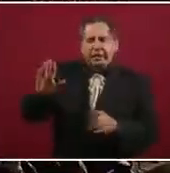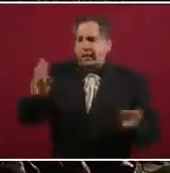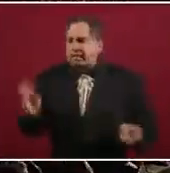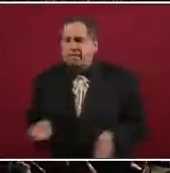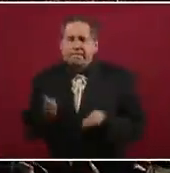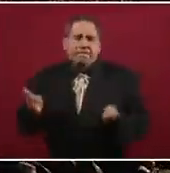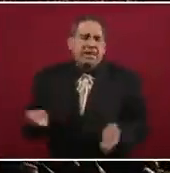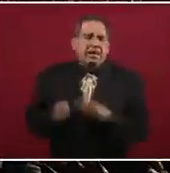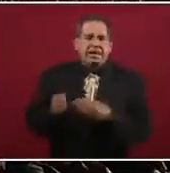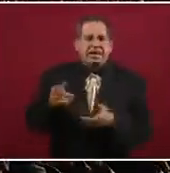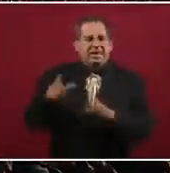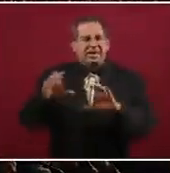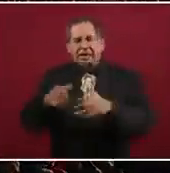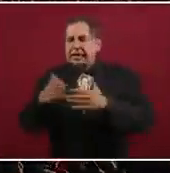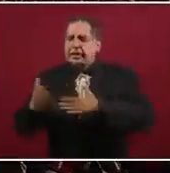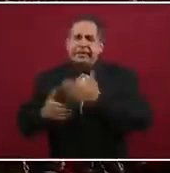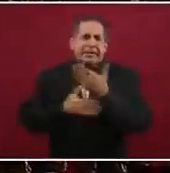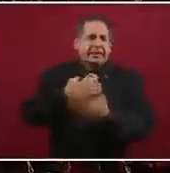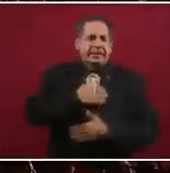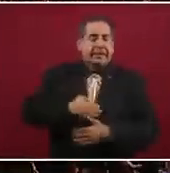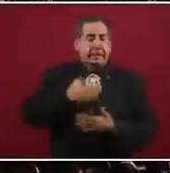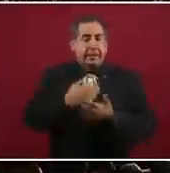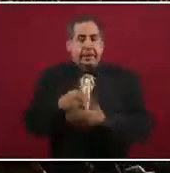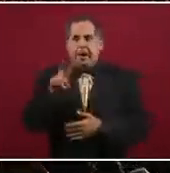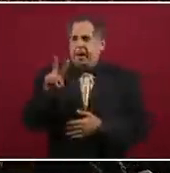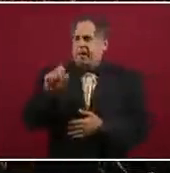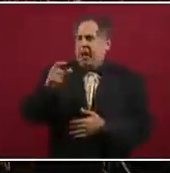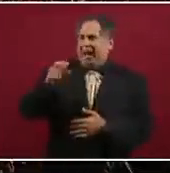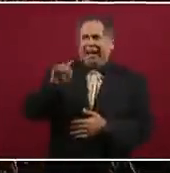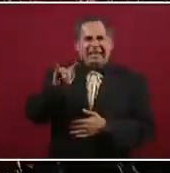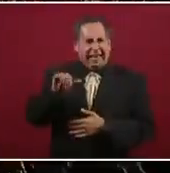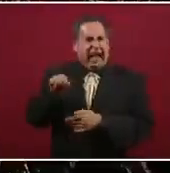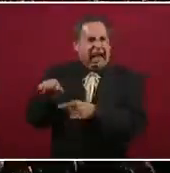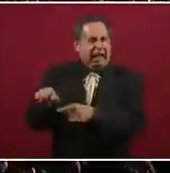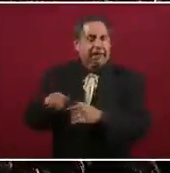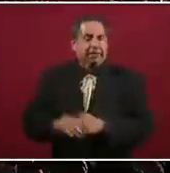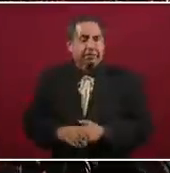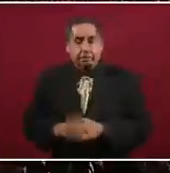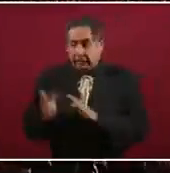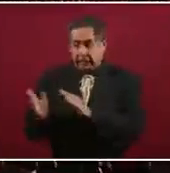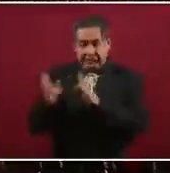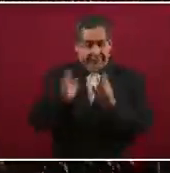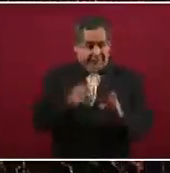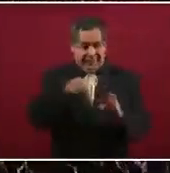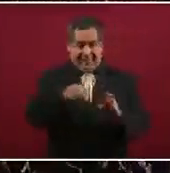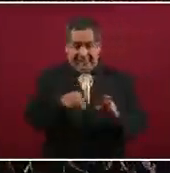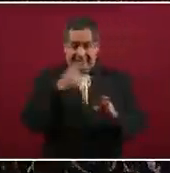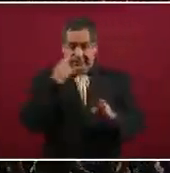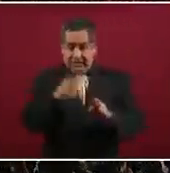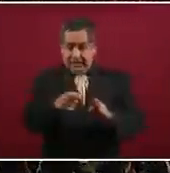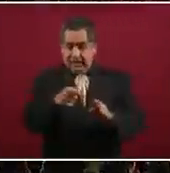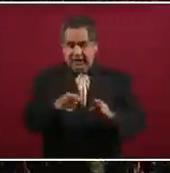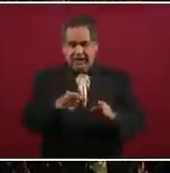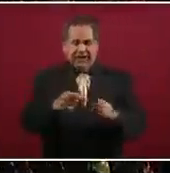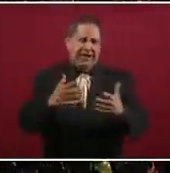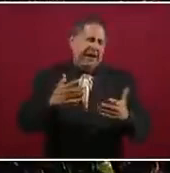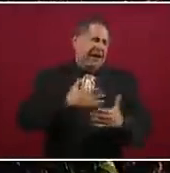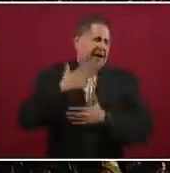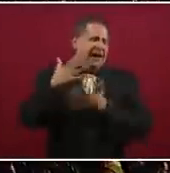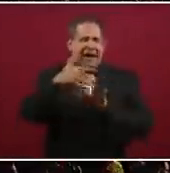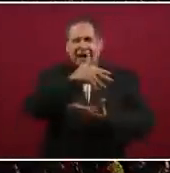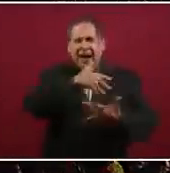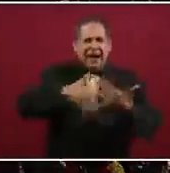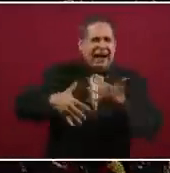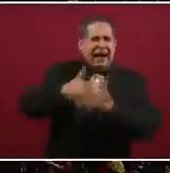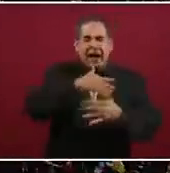bailar sones muy alegres. Y bueno, por este lado, en el relajo, digamos, es una palabra que a mí me gusta, porque antes